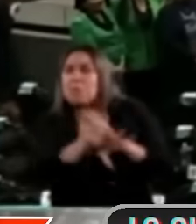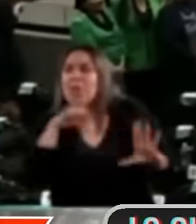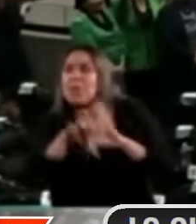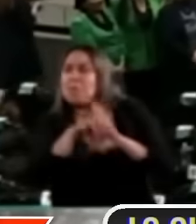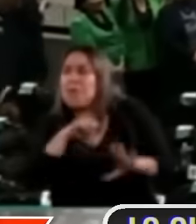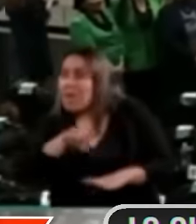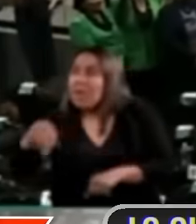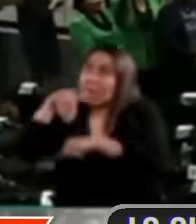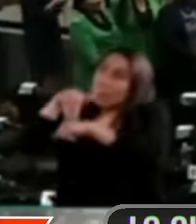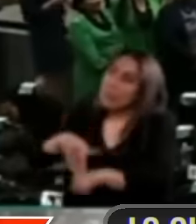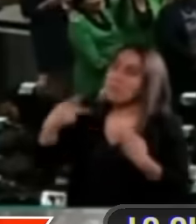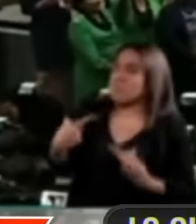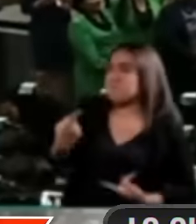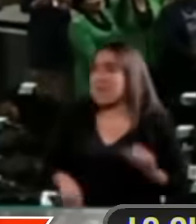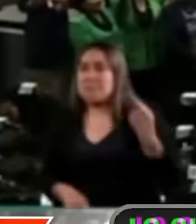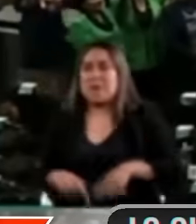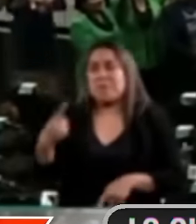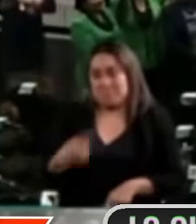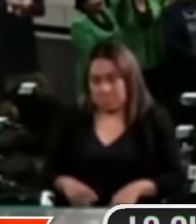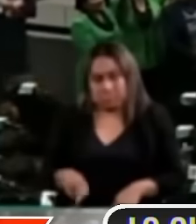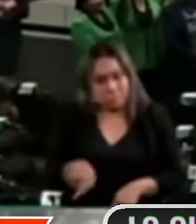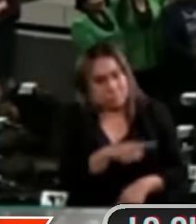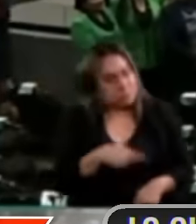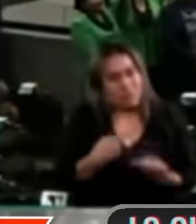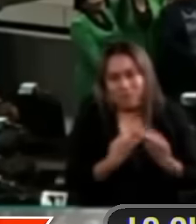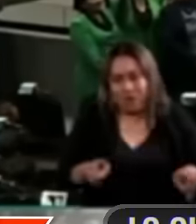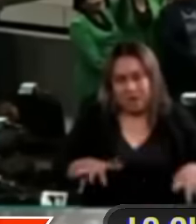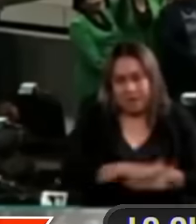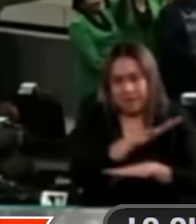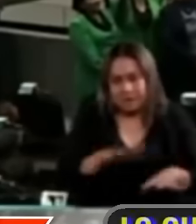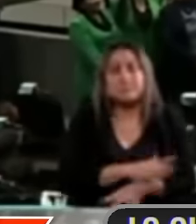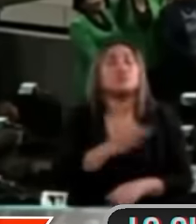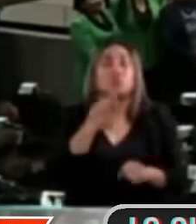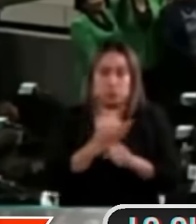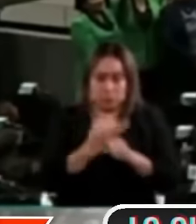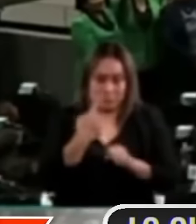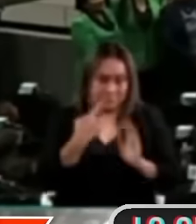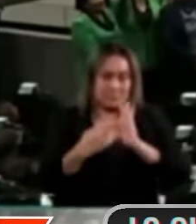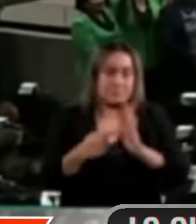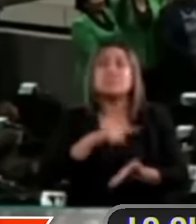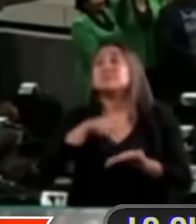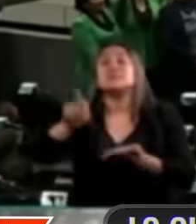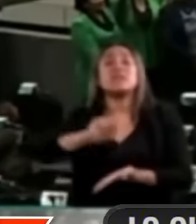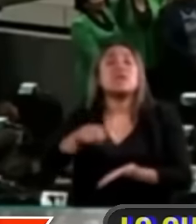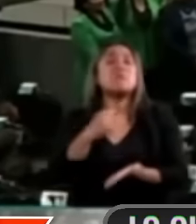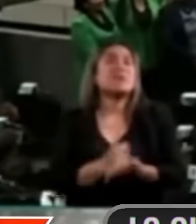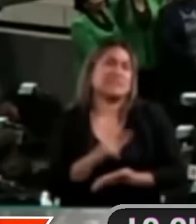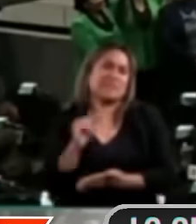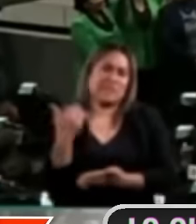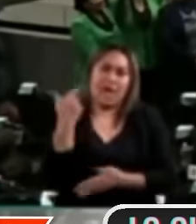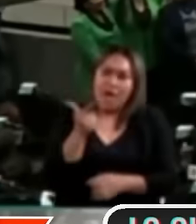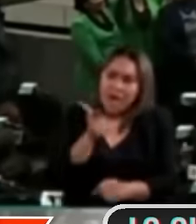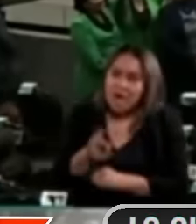los que obedecen. Así es. Por muestra, un botón en Retama, Tamaulipas, recién descubierto en